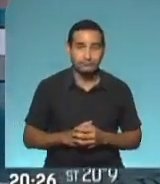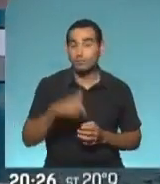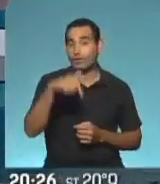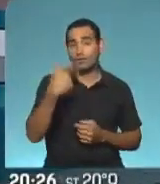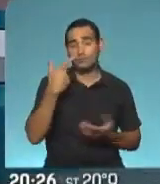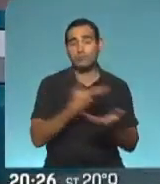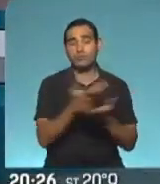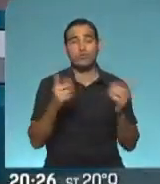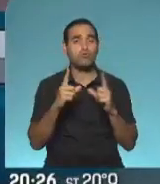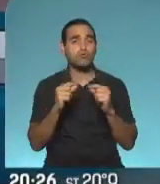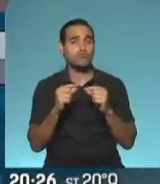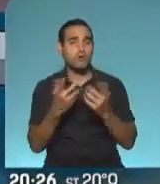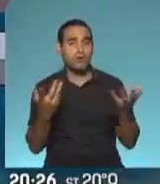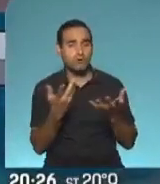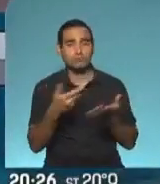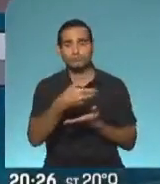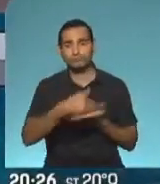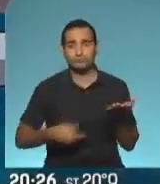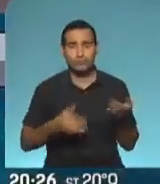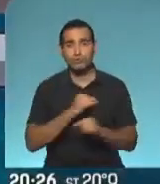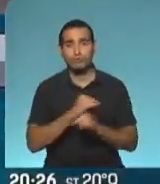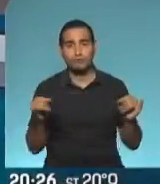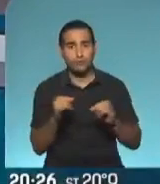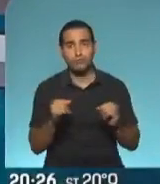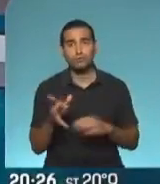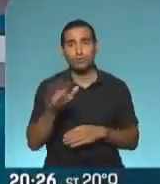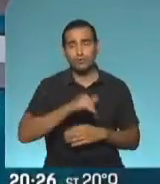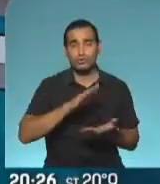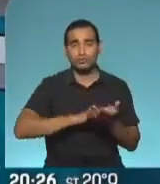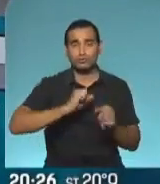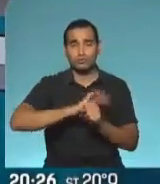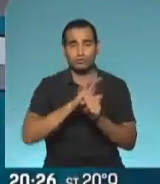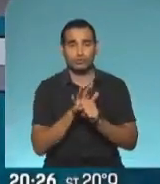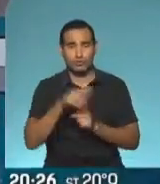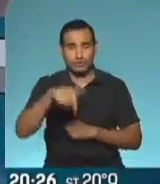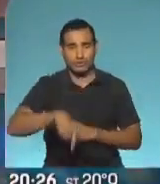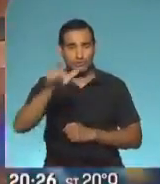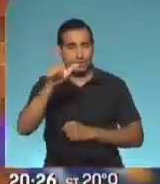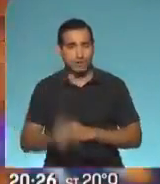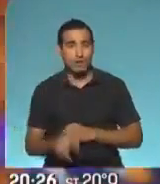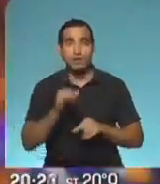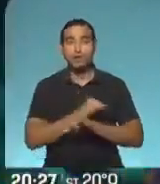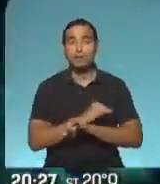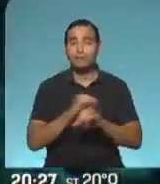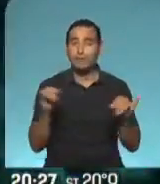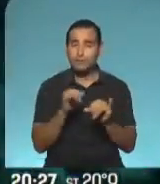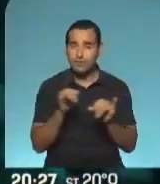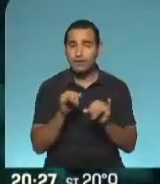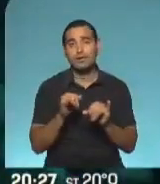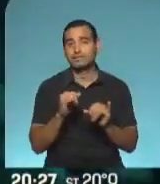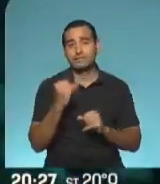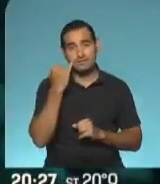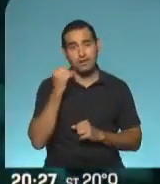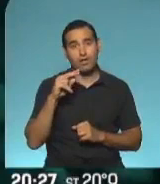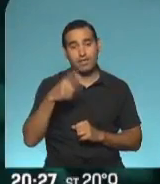Repasamos los números que arrojó el parte vespertino con respecto a la situación del COVID-19 en nuestro país. Un parte, recordemos, que se da dos